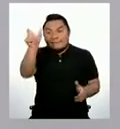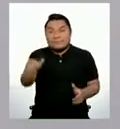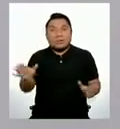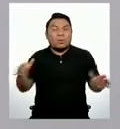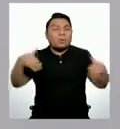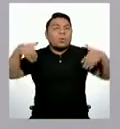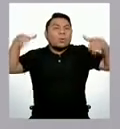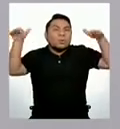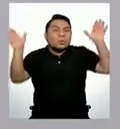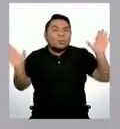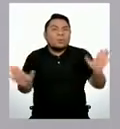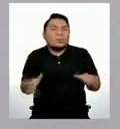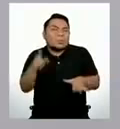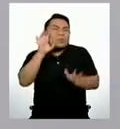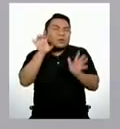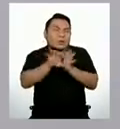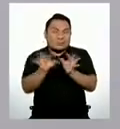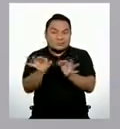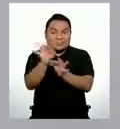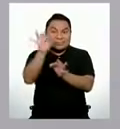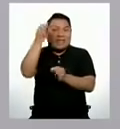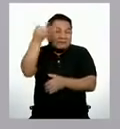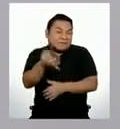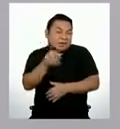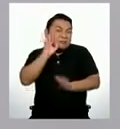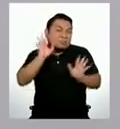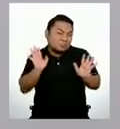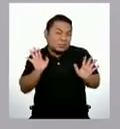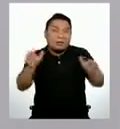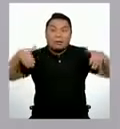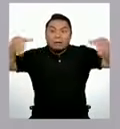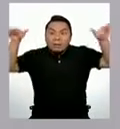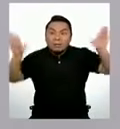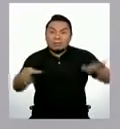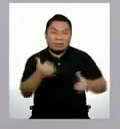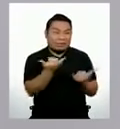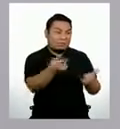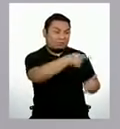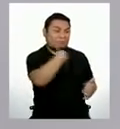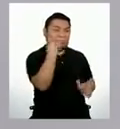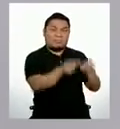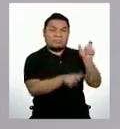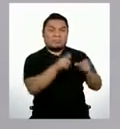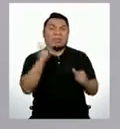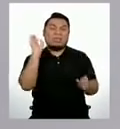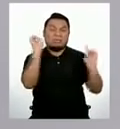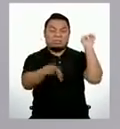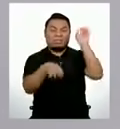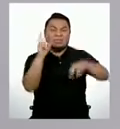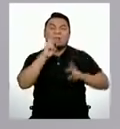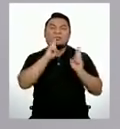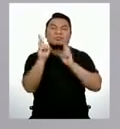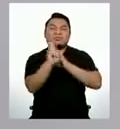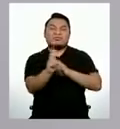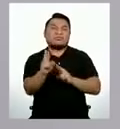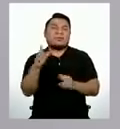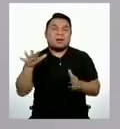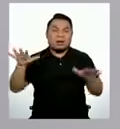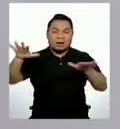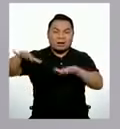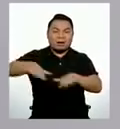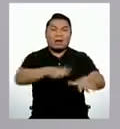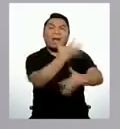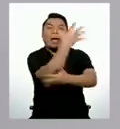mágico, guardián de la selva, si fuera real? Si viera cómo hemos estado maltratando el río Amazonas que tan